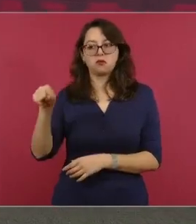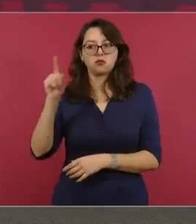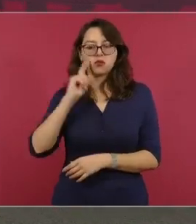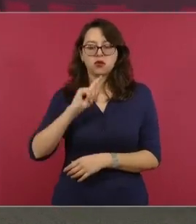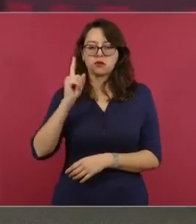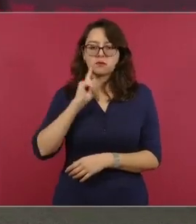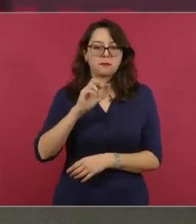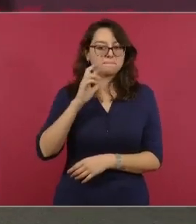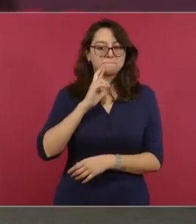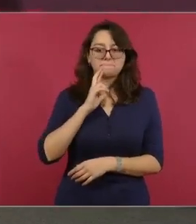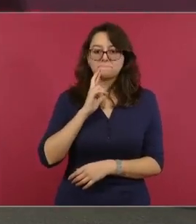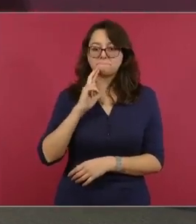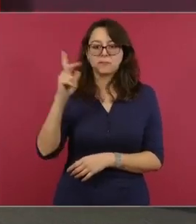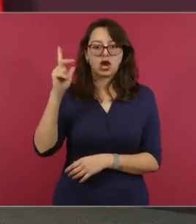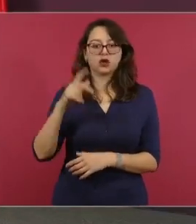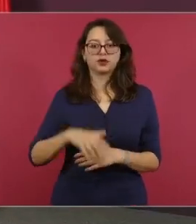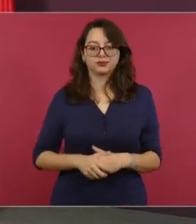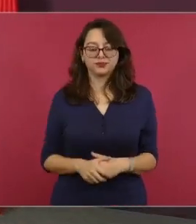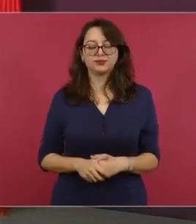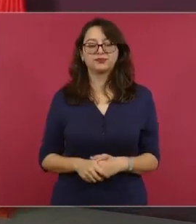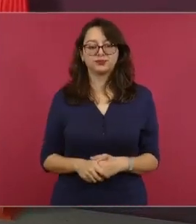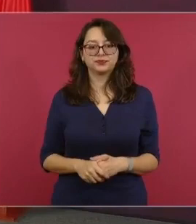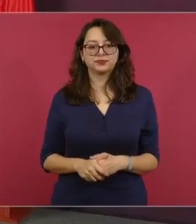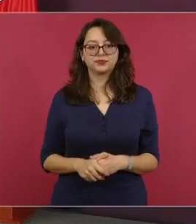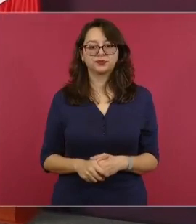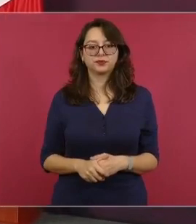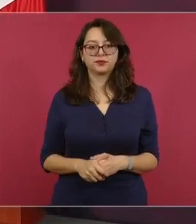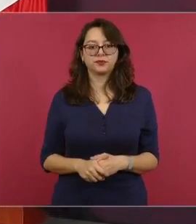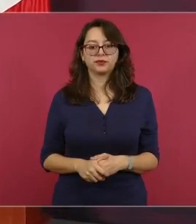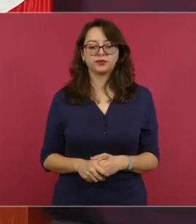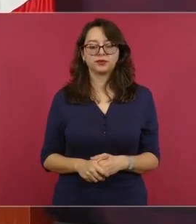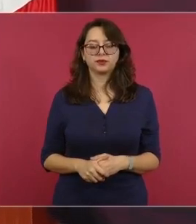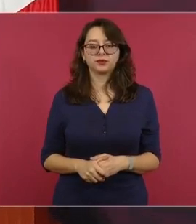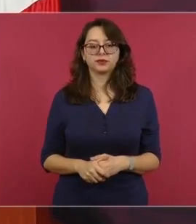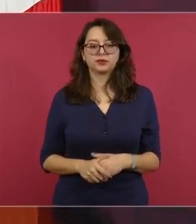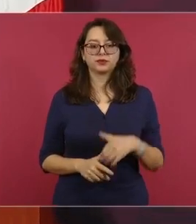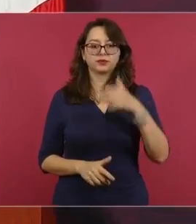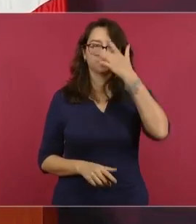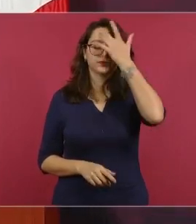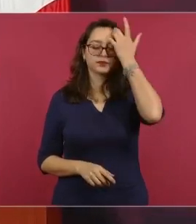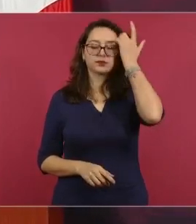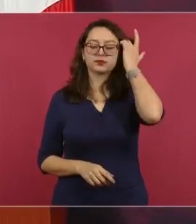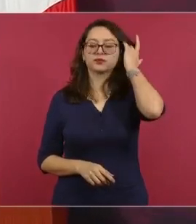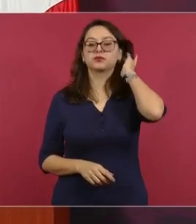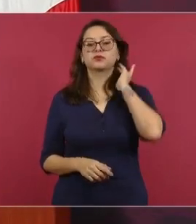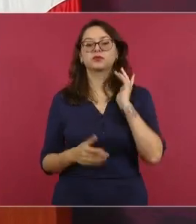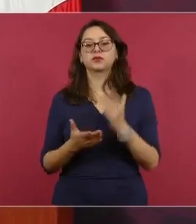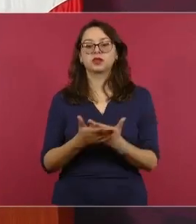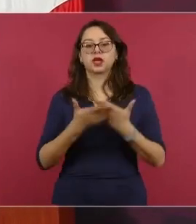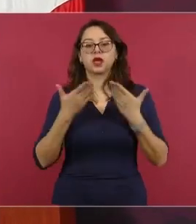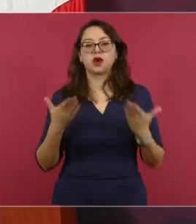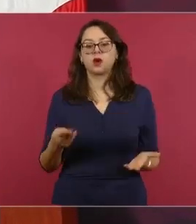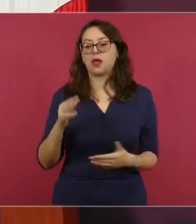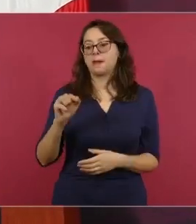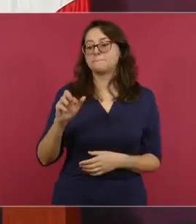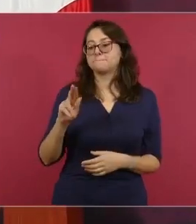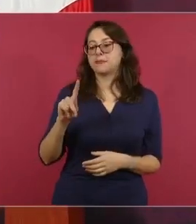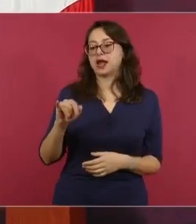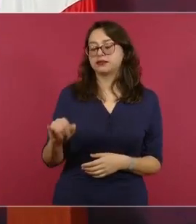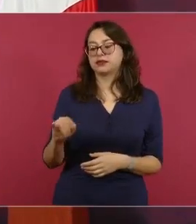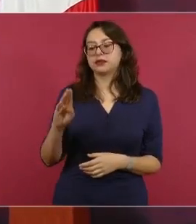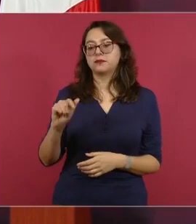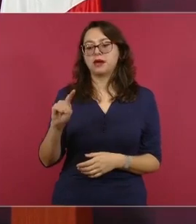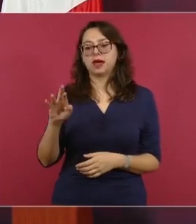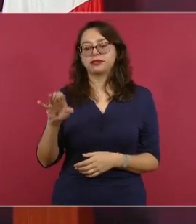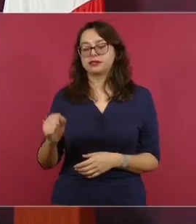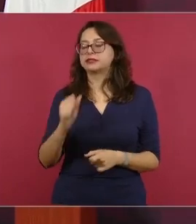Muy buena, mucho muy buena. Y ahora Martí, es buenísimo,